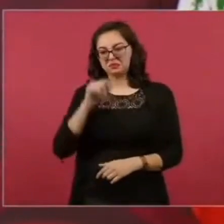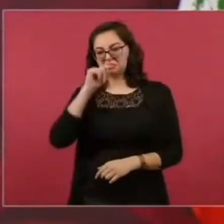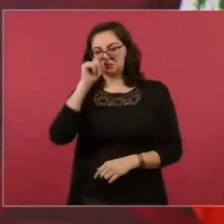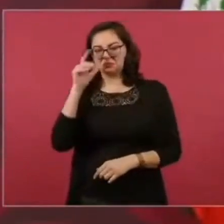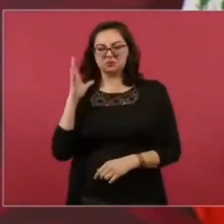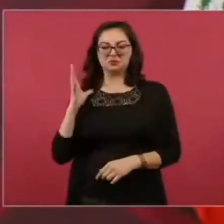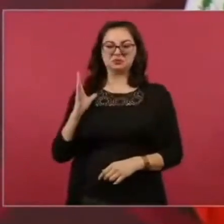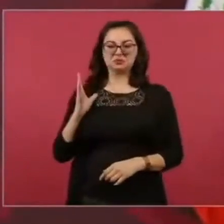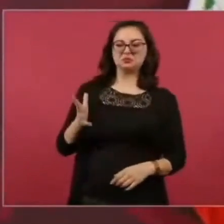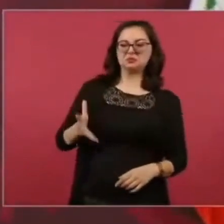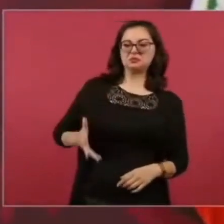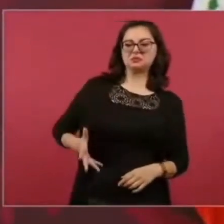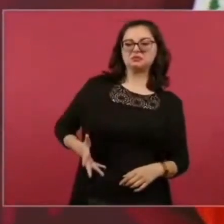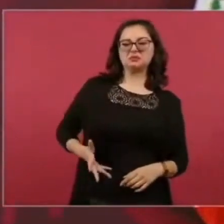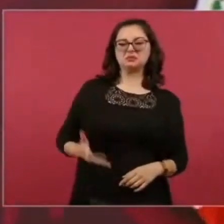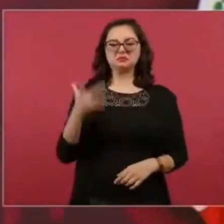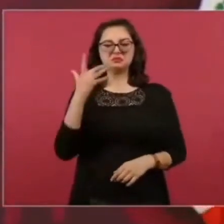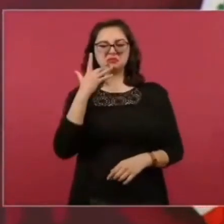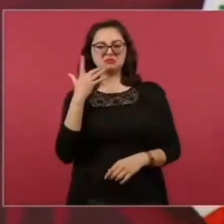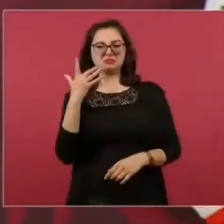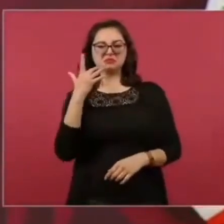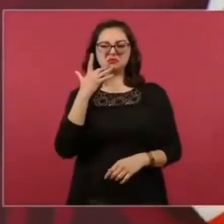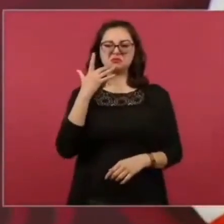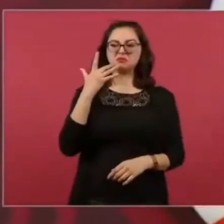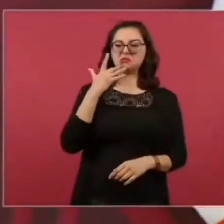prepotentes, que no se sientan